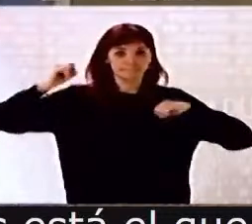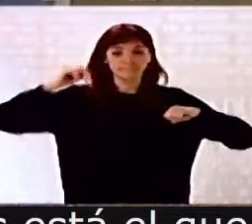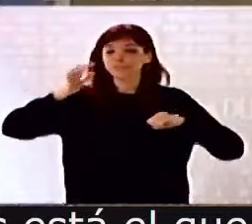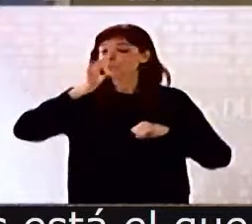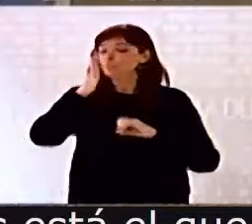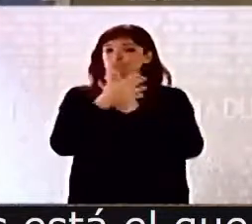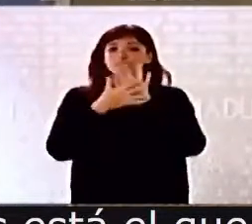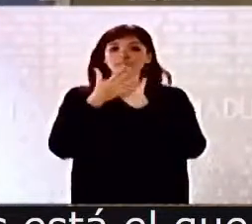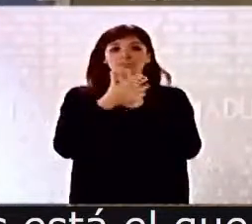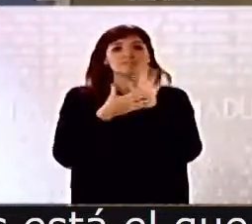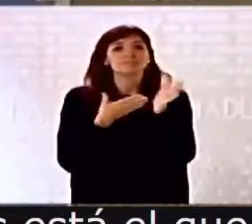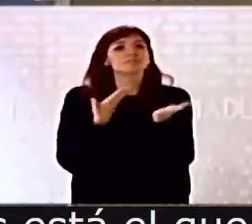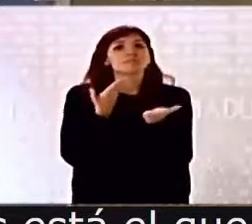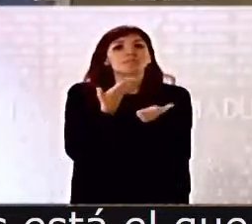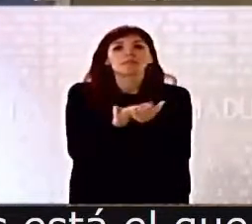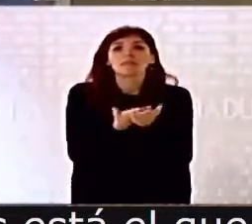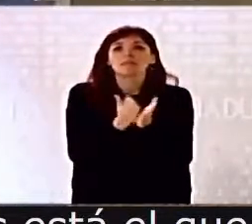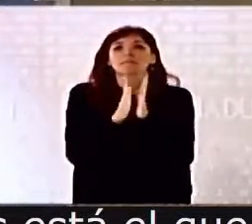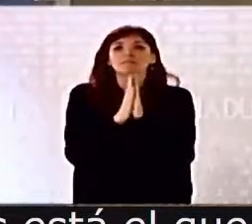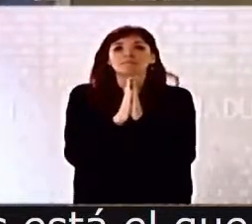termino apelando a la responsabilidad,